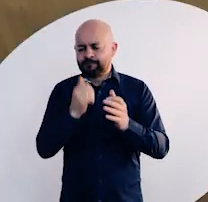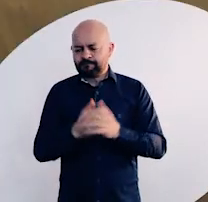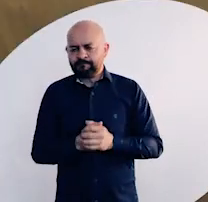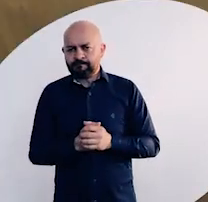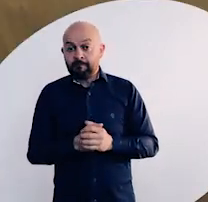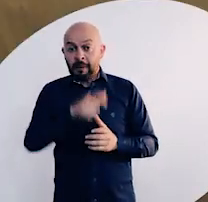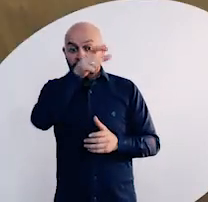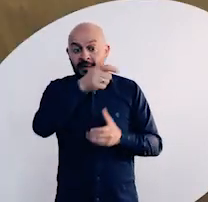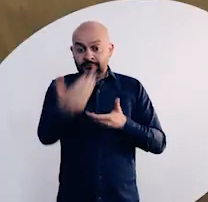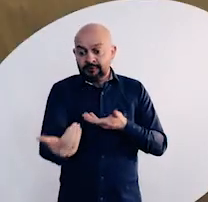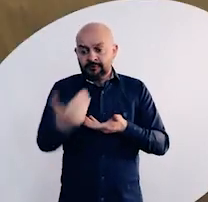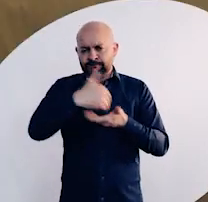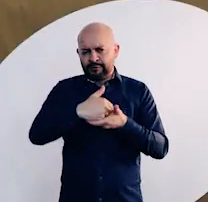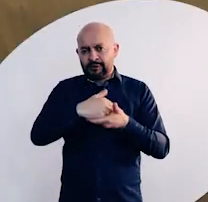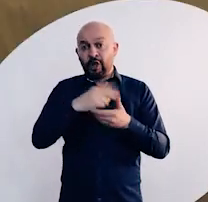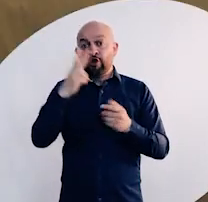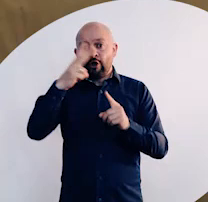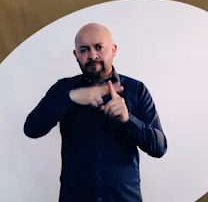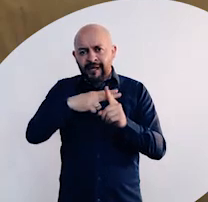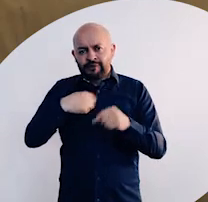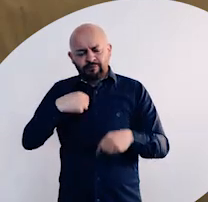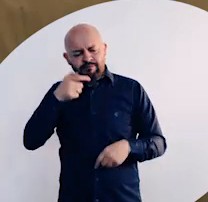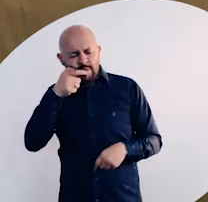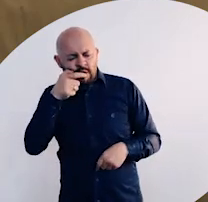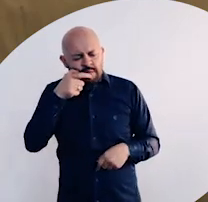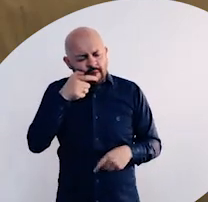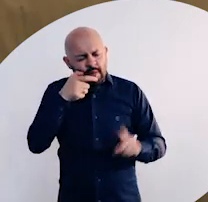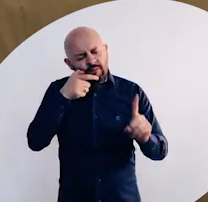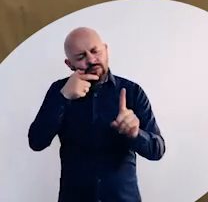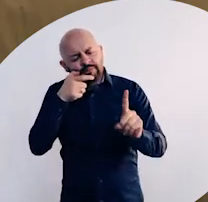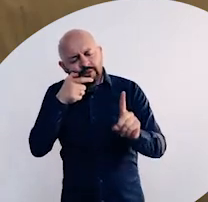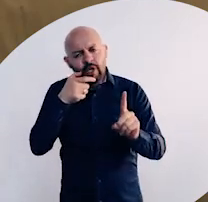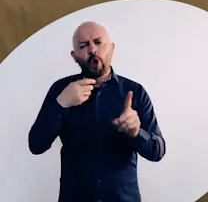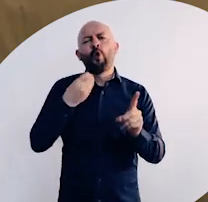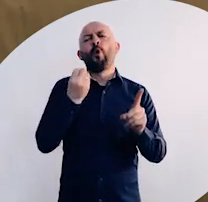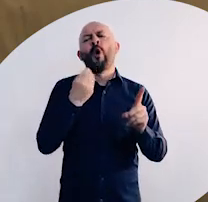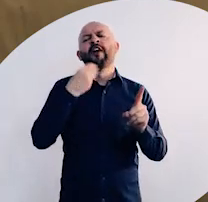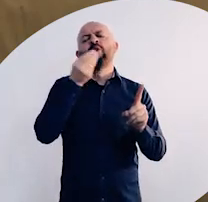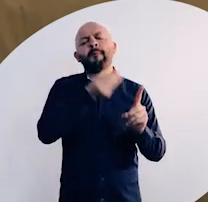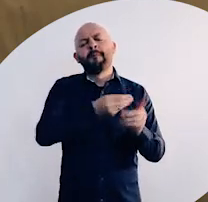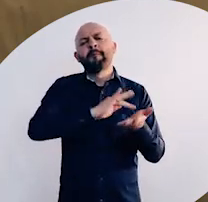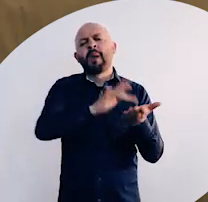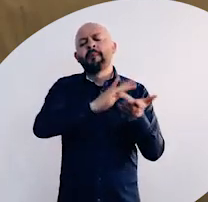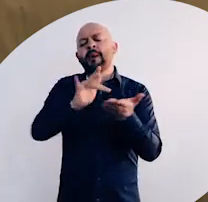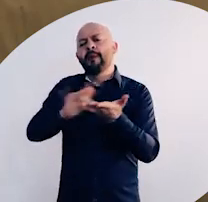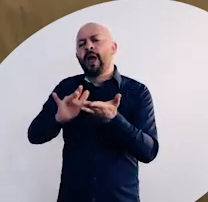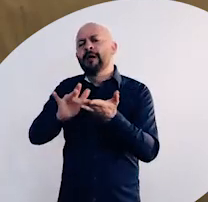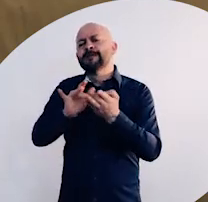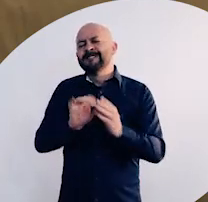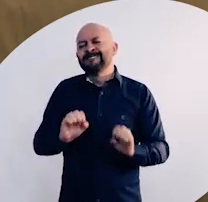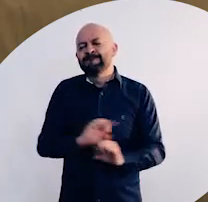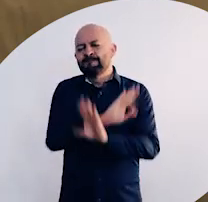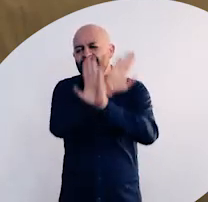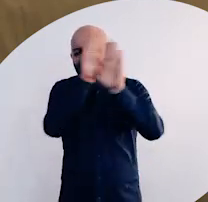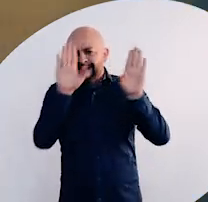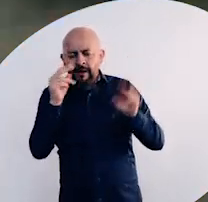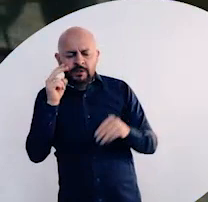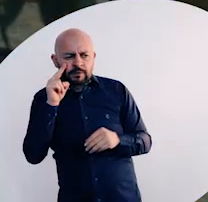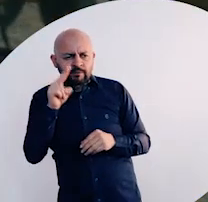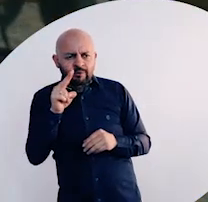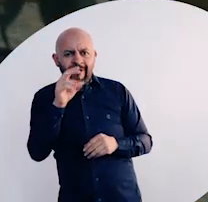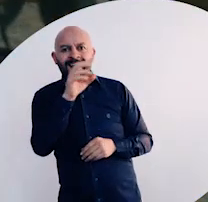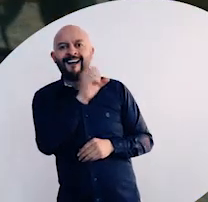Con un cliente detallamos durante dos meses todos sus gastos de una forma muy clara y puntual.